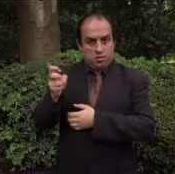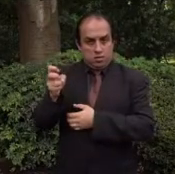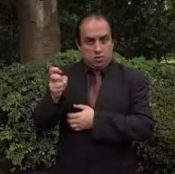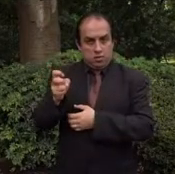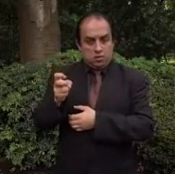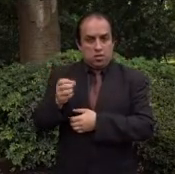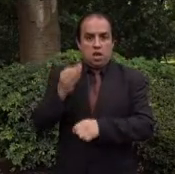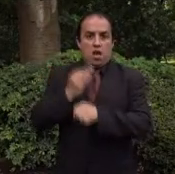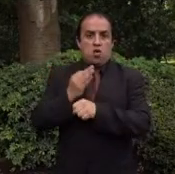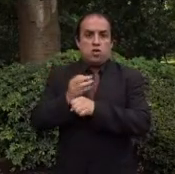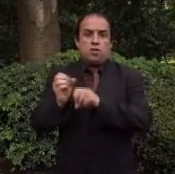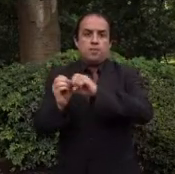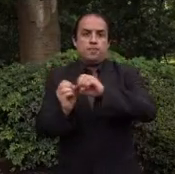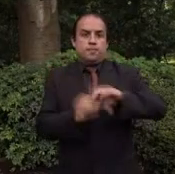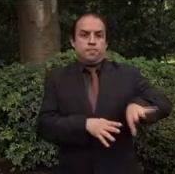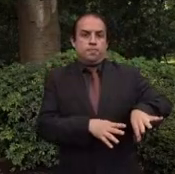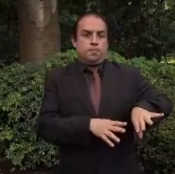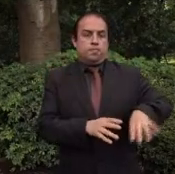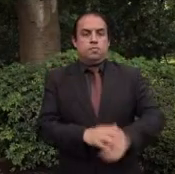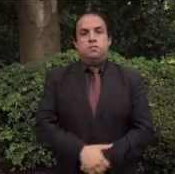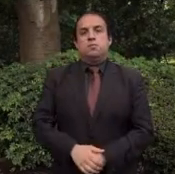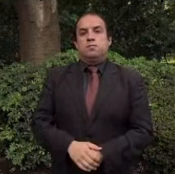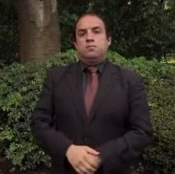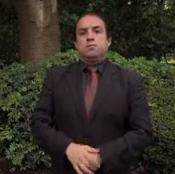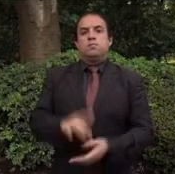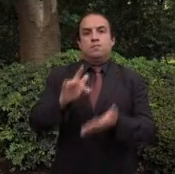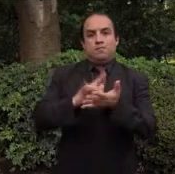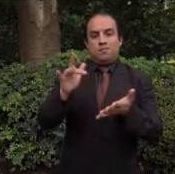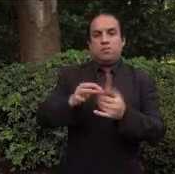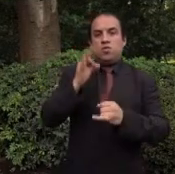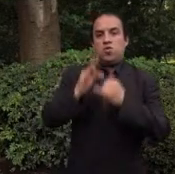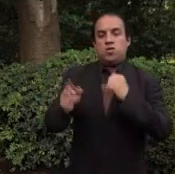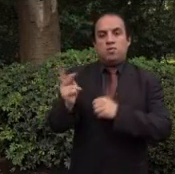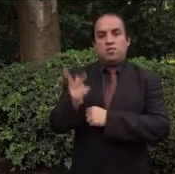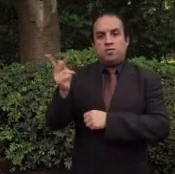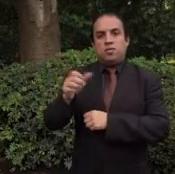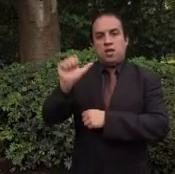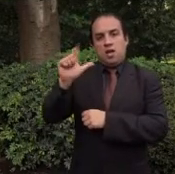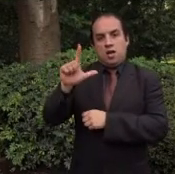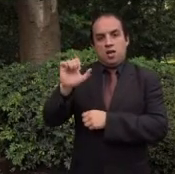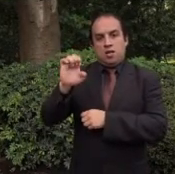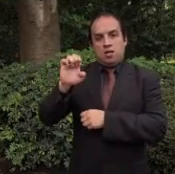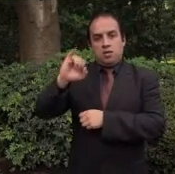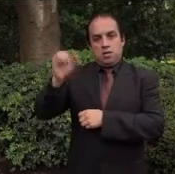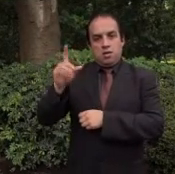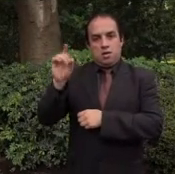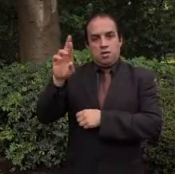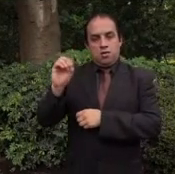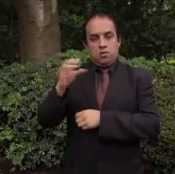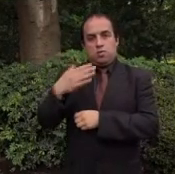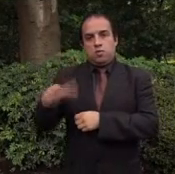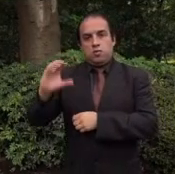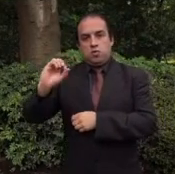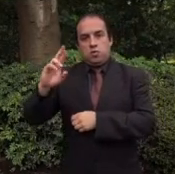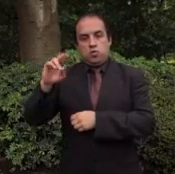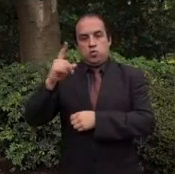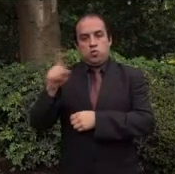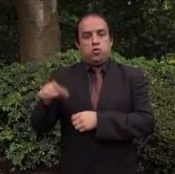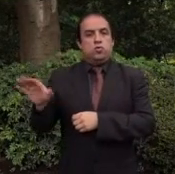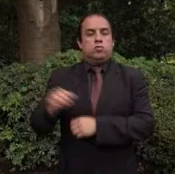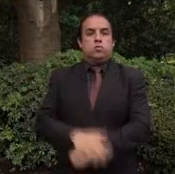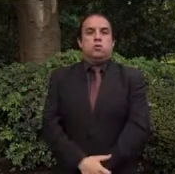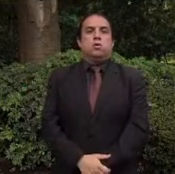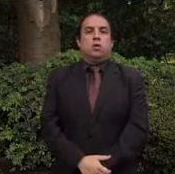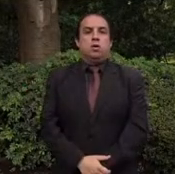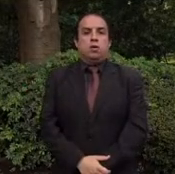prácticamente abandonados. Muchas gracias. Última pregunta, Alejandro Cruz, de La Jornada. Buenas tardes a todos. Doctora, yo